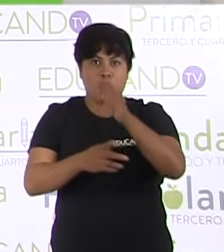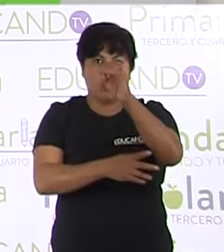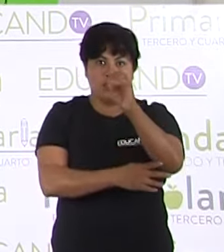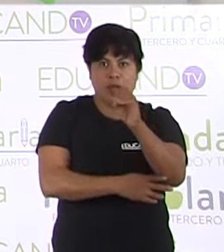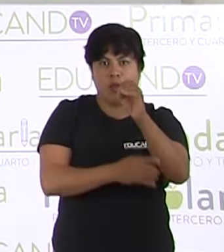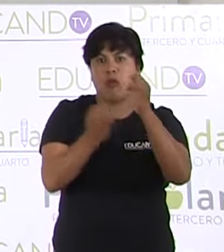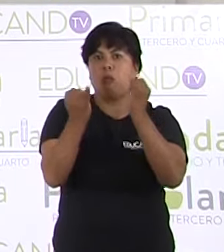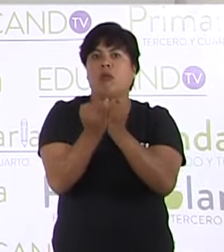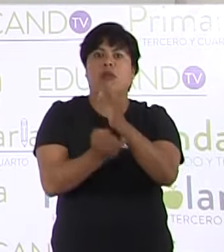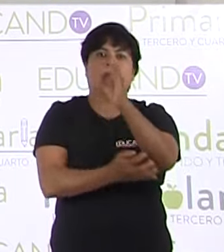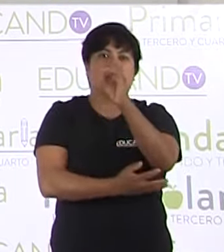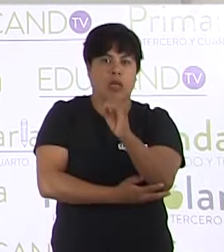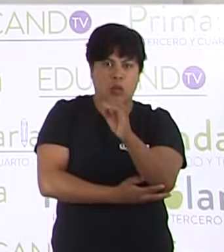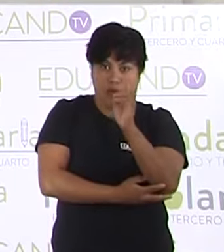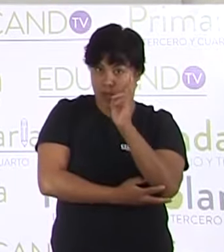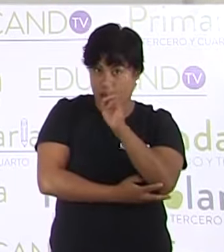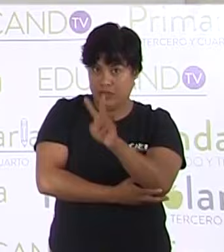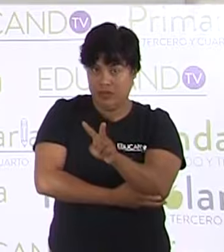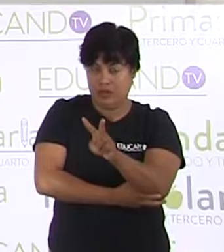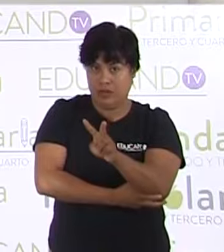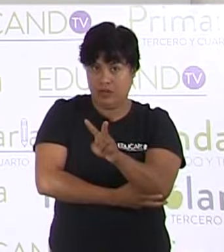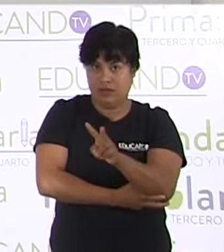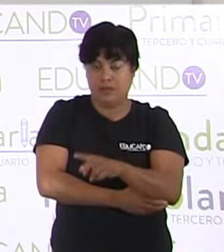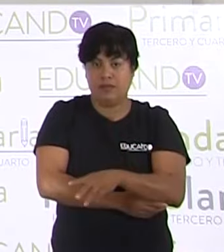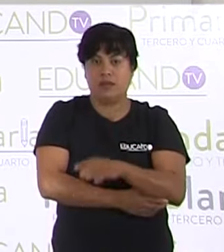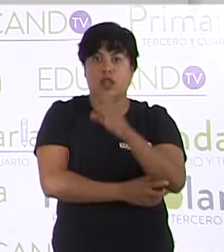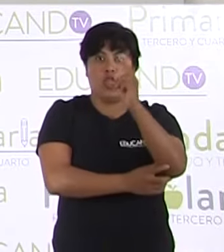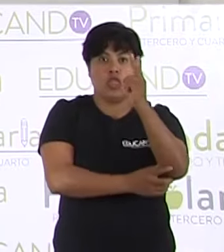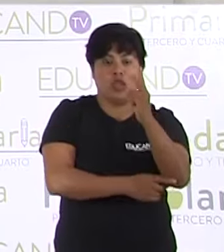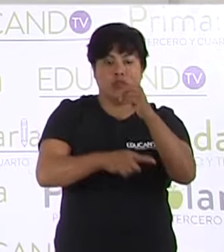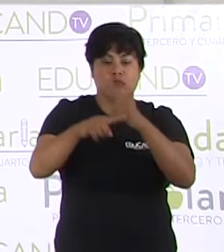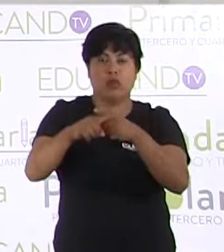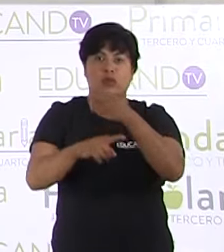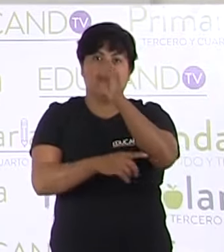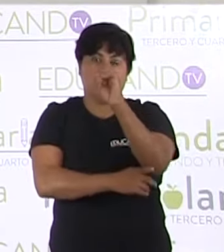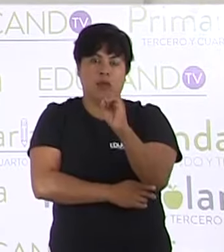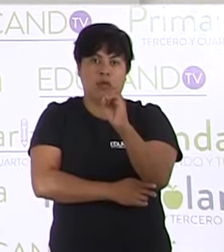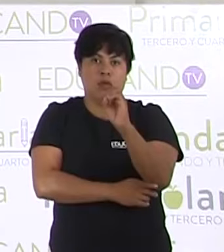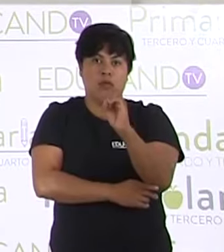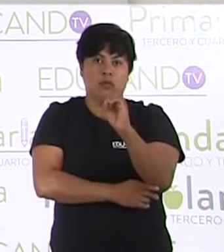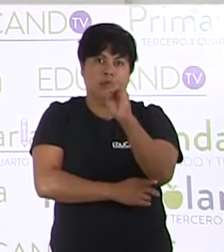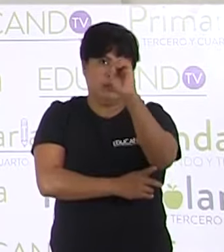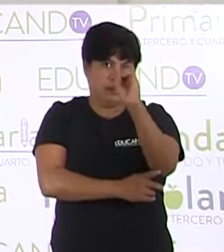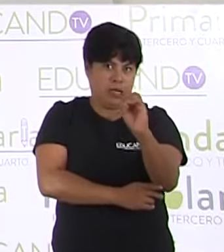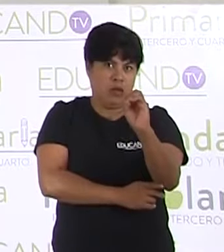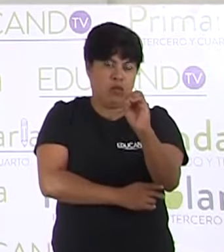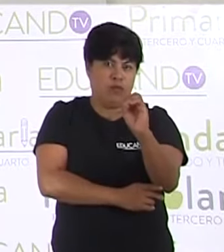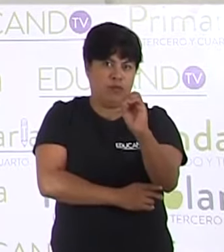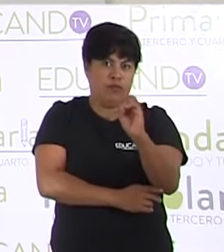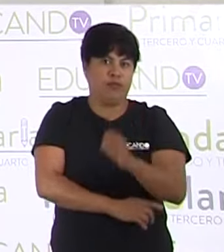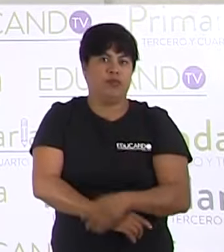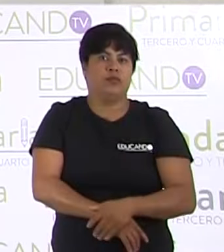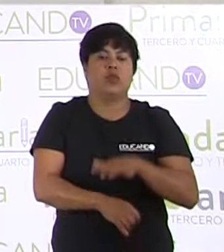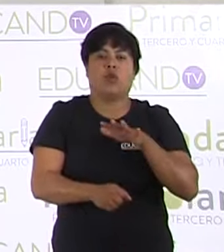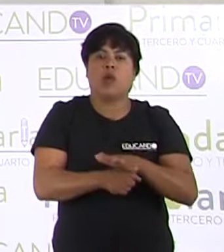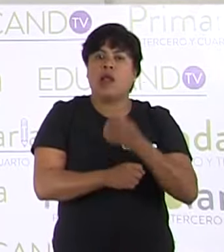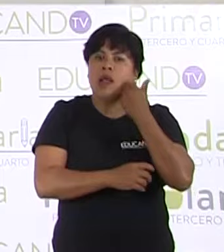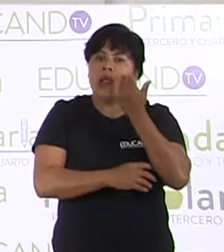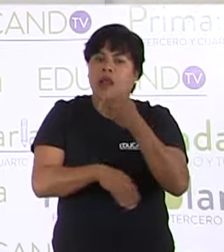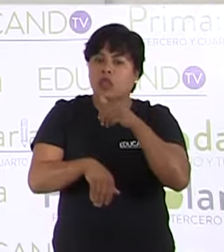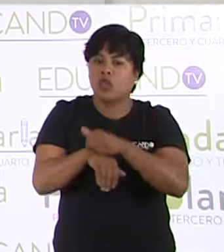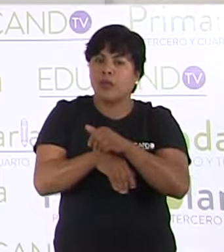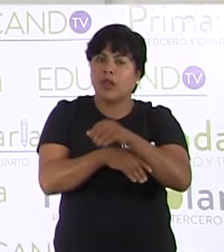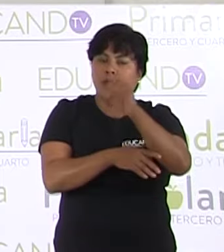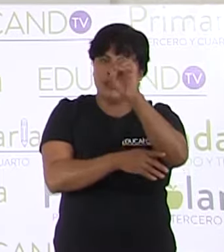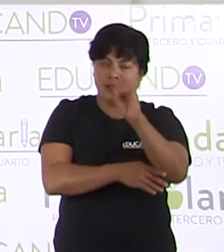da 0 lo han analizado 2 * 0 cer Okay cualquier número multiplicado